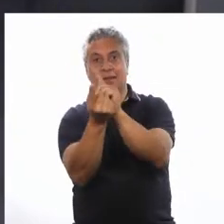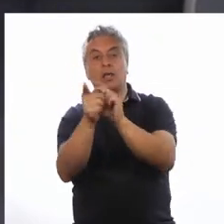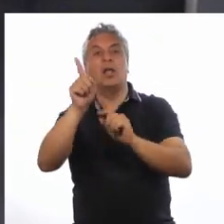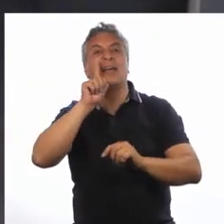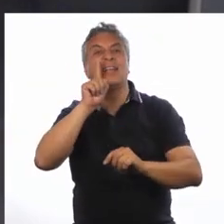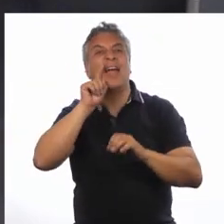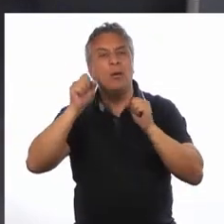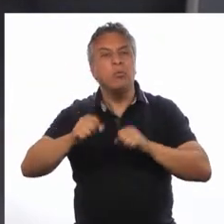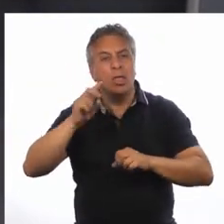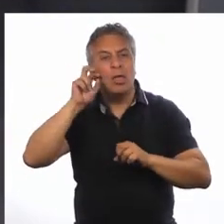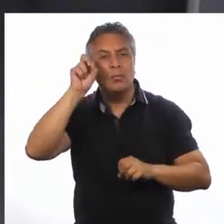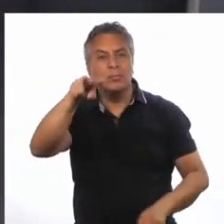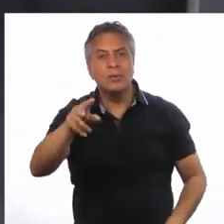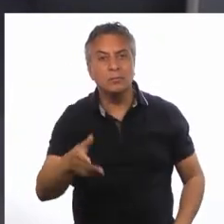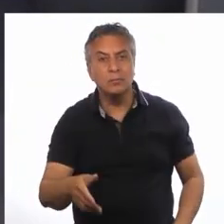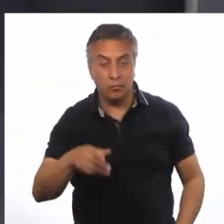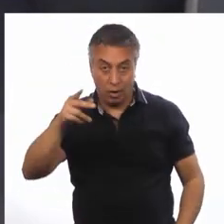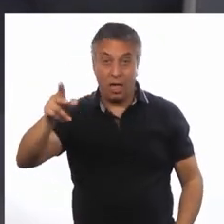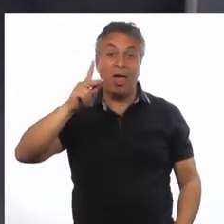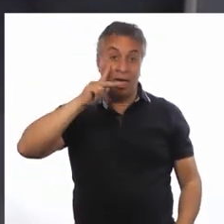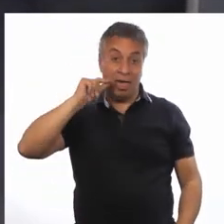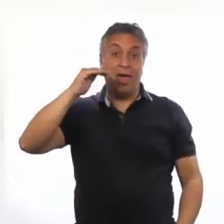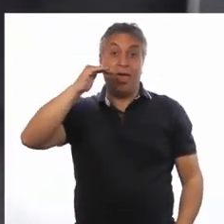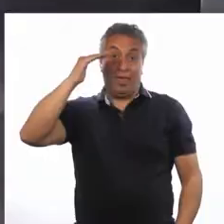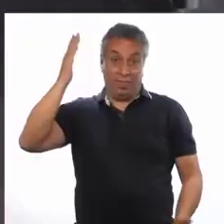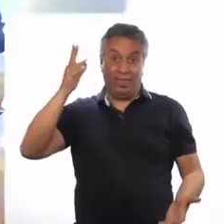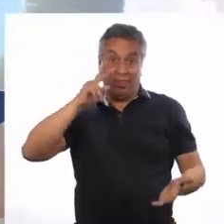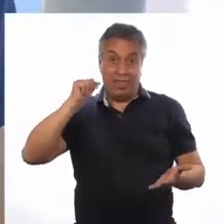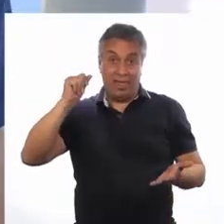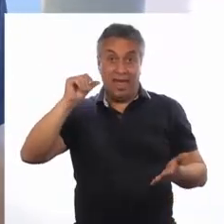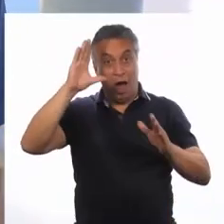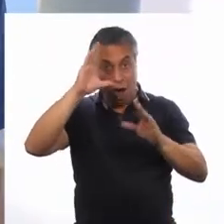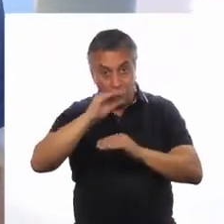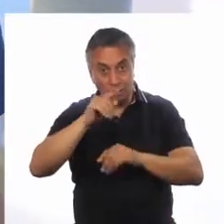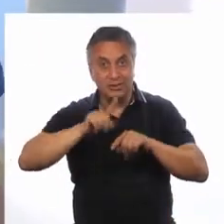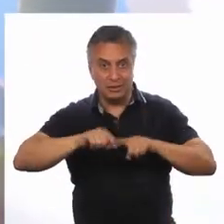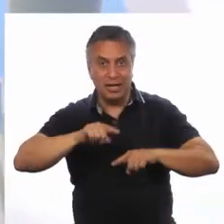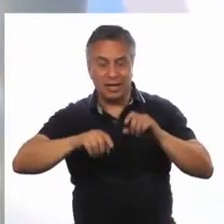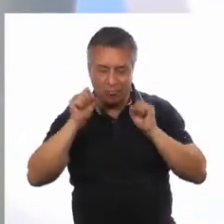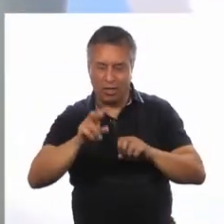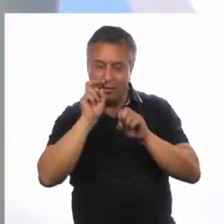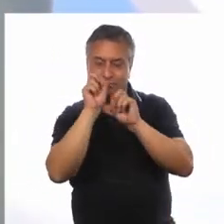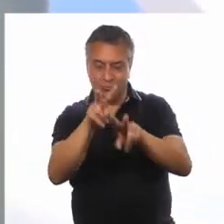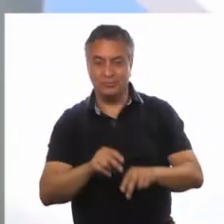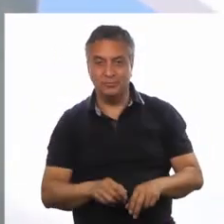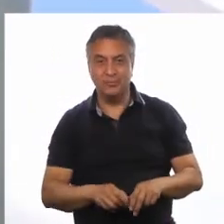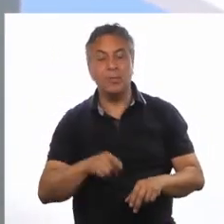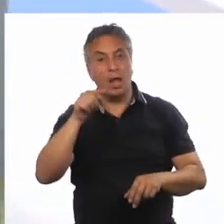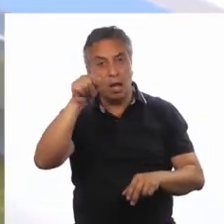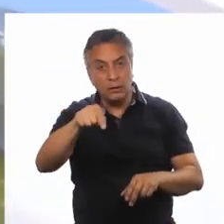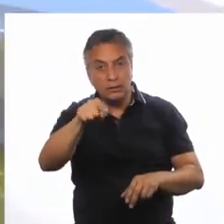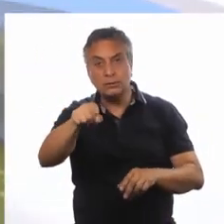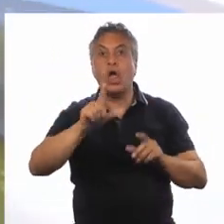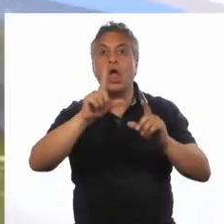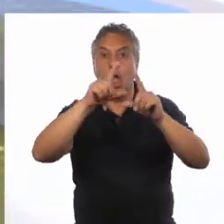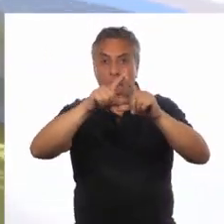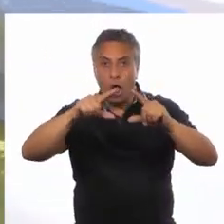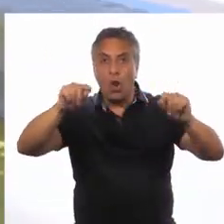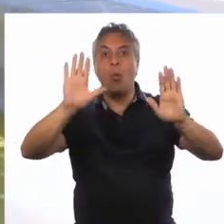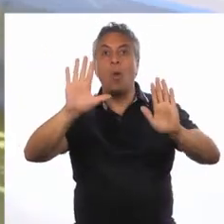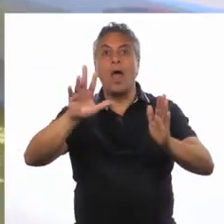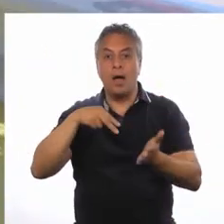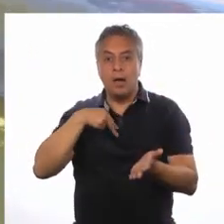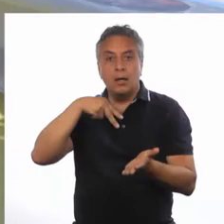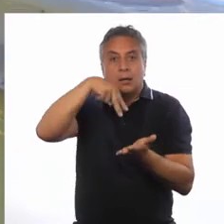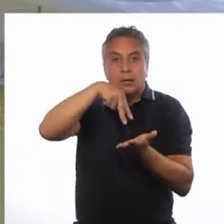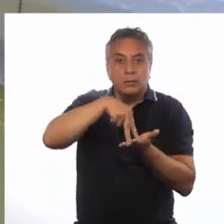luna? Los que están de día y de noche en la Tierra. Como verán, las fases de la luna son producto del punto de perspectiva, desde